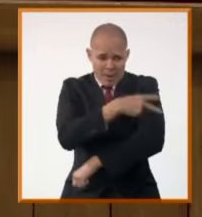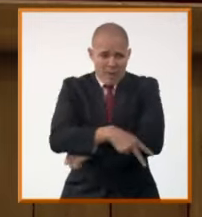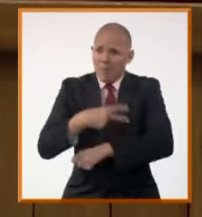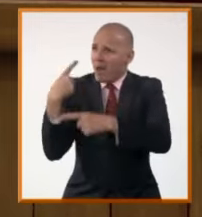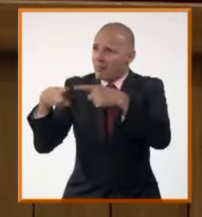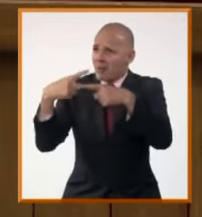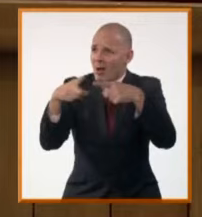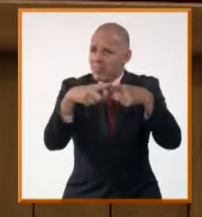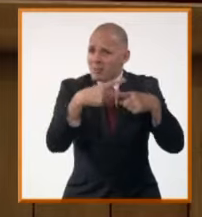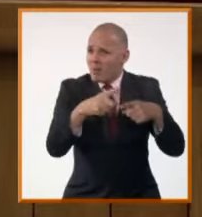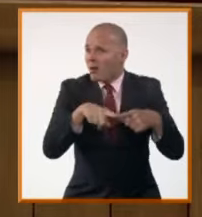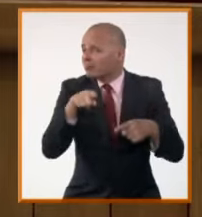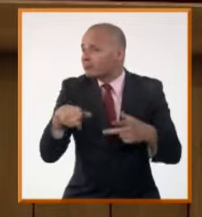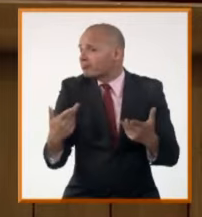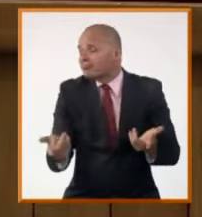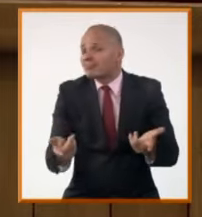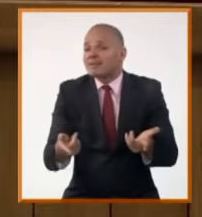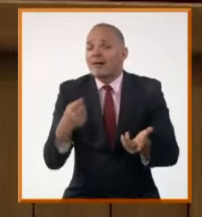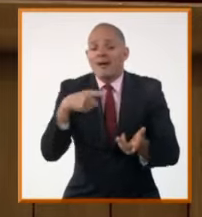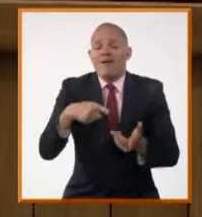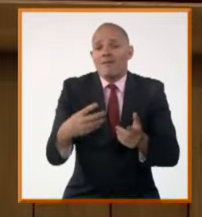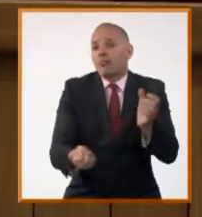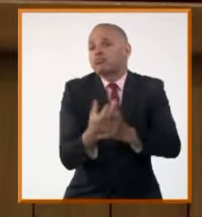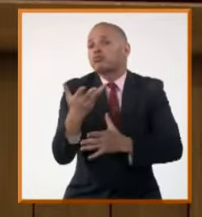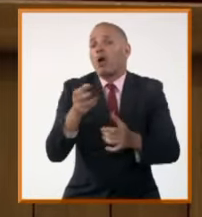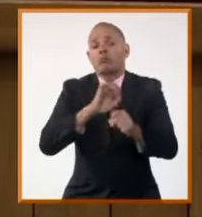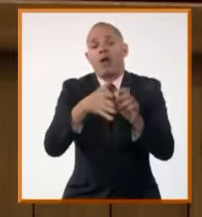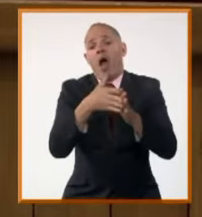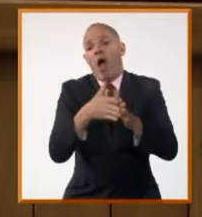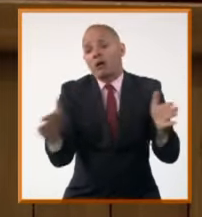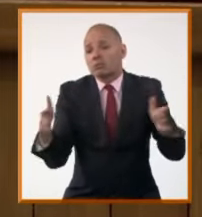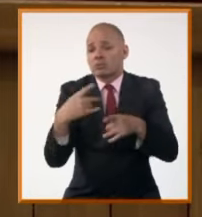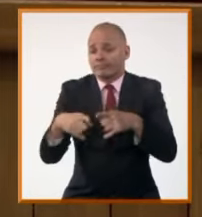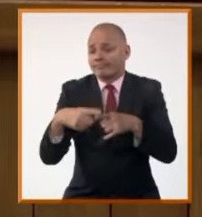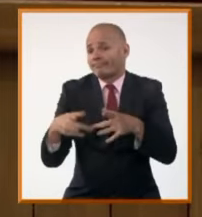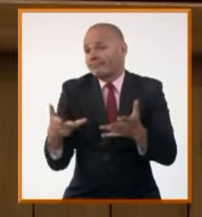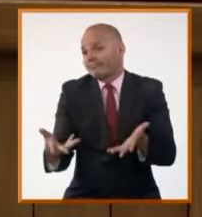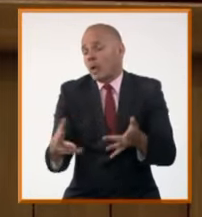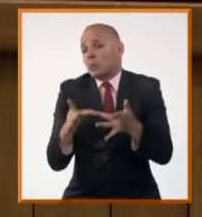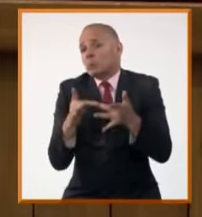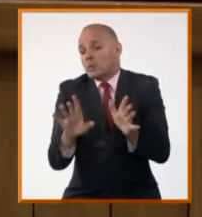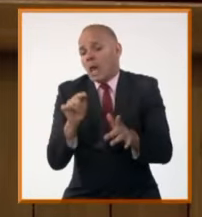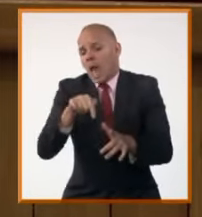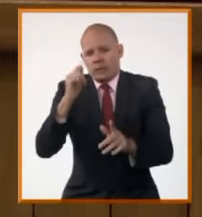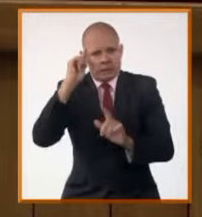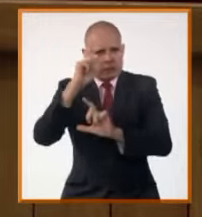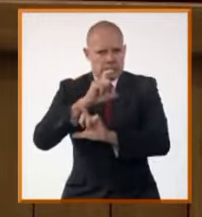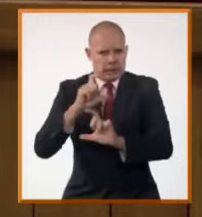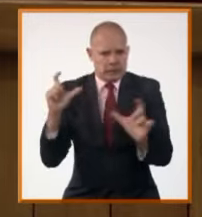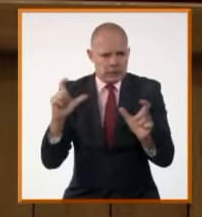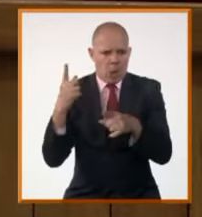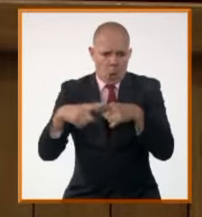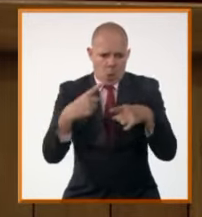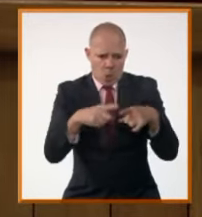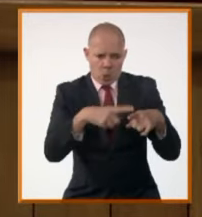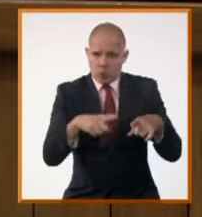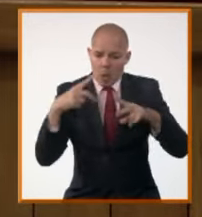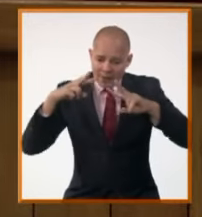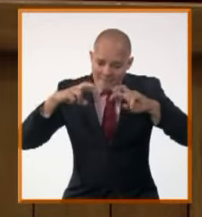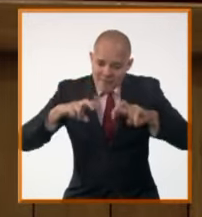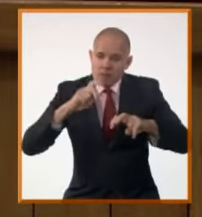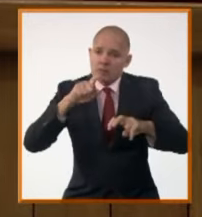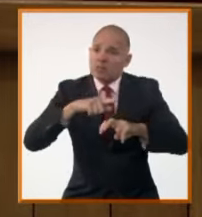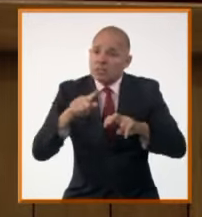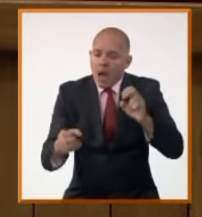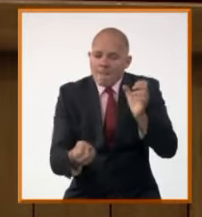derivadas de la pandemia, que nosotros tuvimos la capacidad a partir de nuestros científicos, nuestros expertos, de crear las vacunas